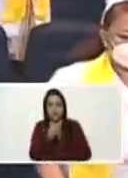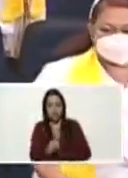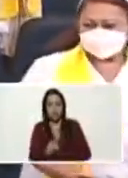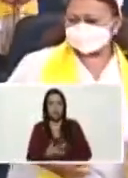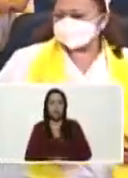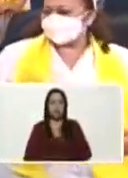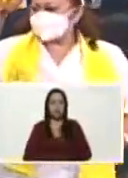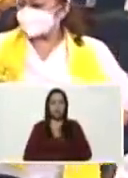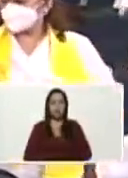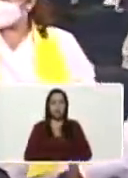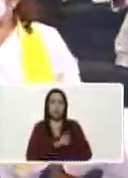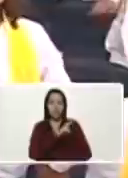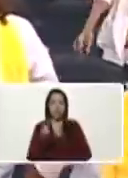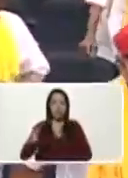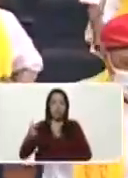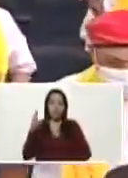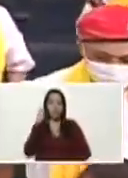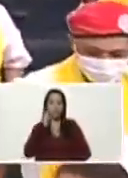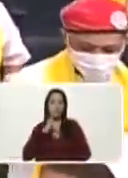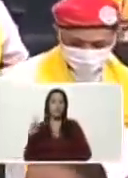Venezuela.